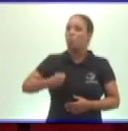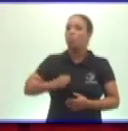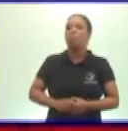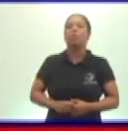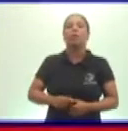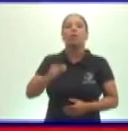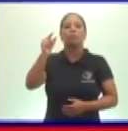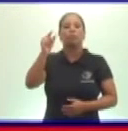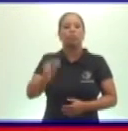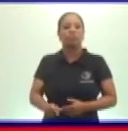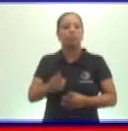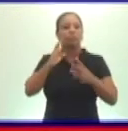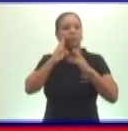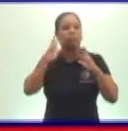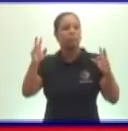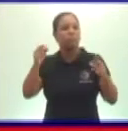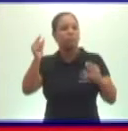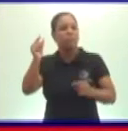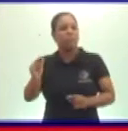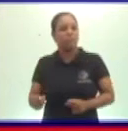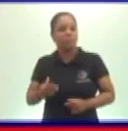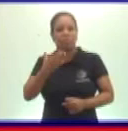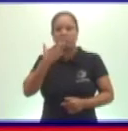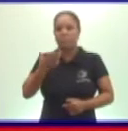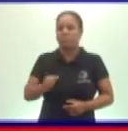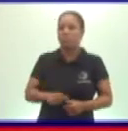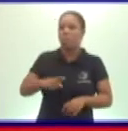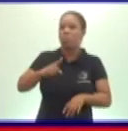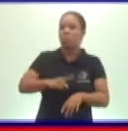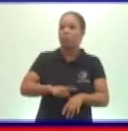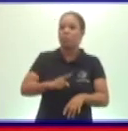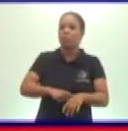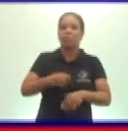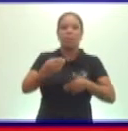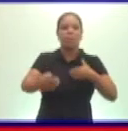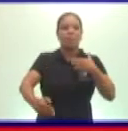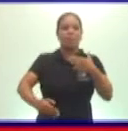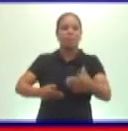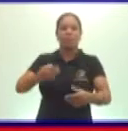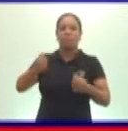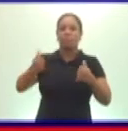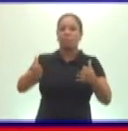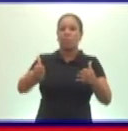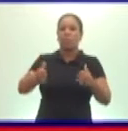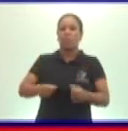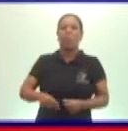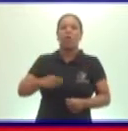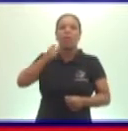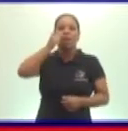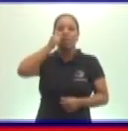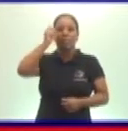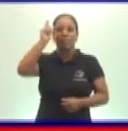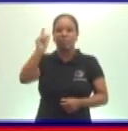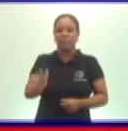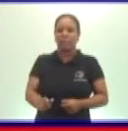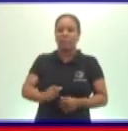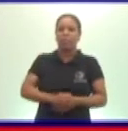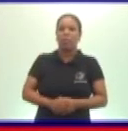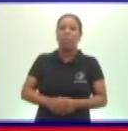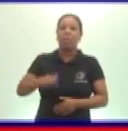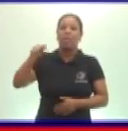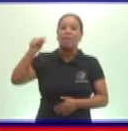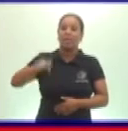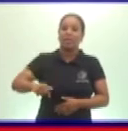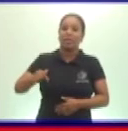humana, un tiempo mucho más progresivo para el ser humano. Por lo tanto, en esta